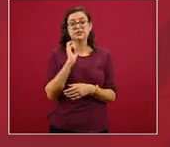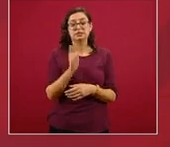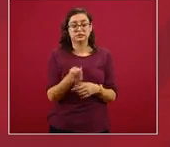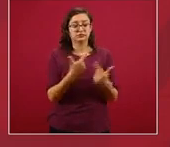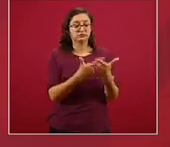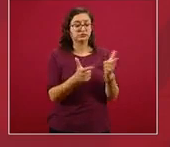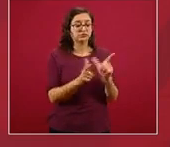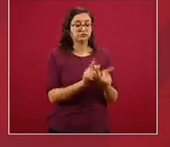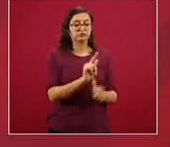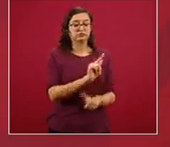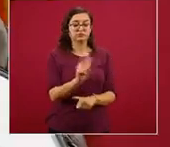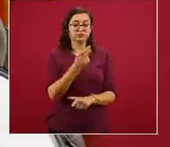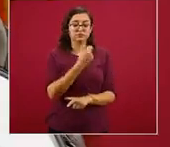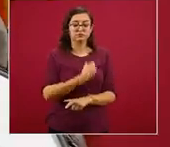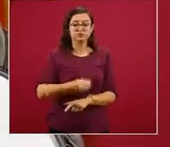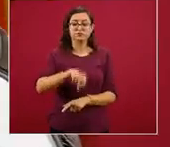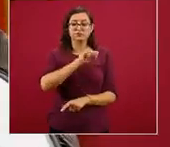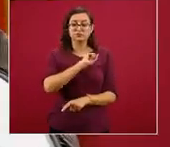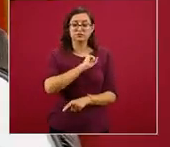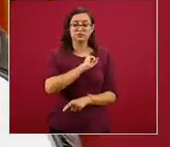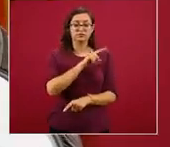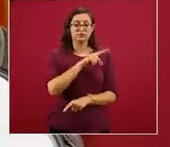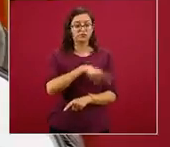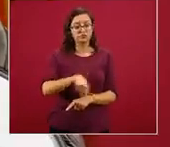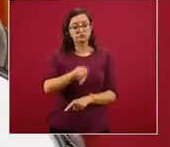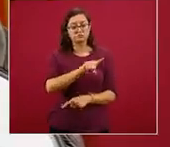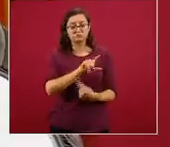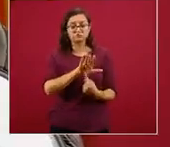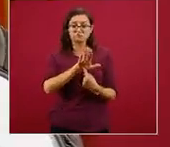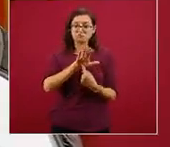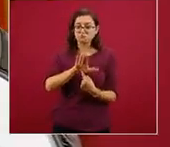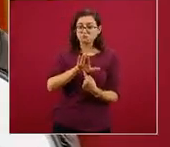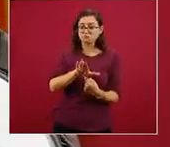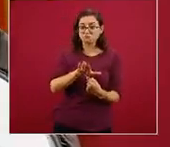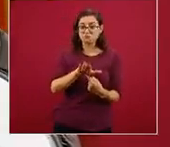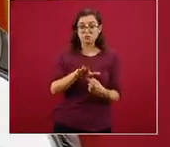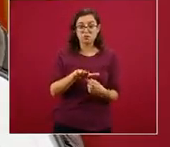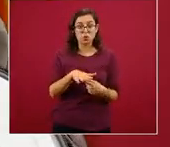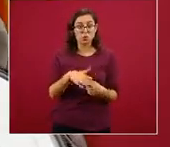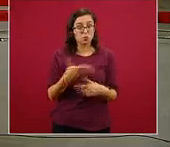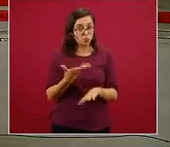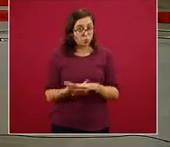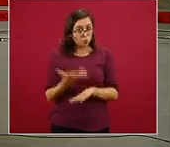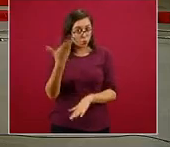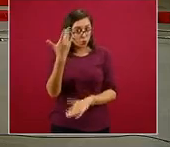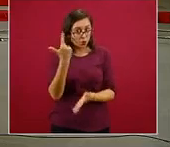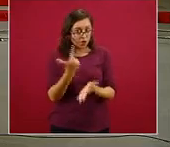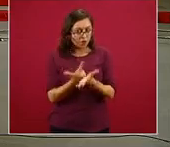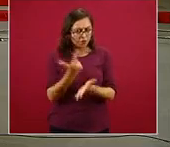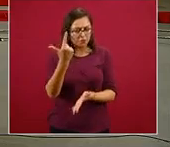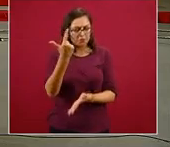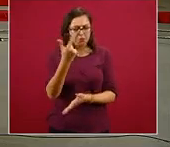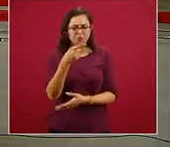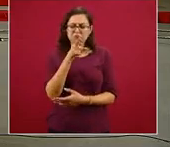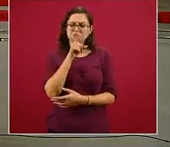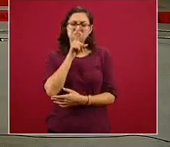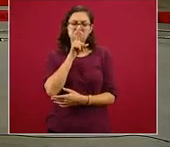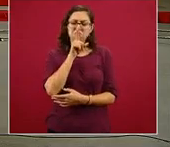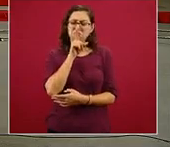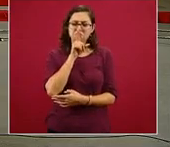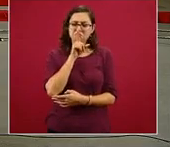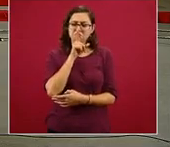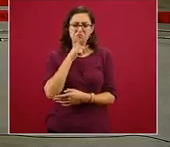salud en México no evidencia un mayor riesgo o una mayor frecuencia